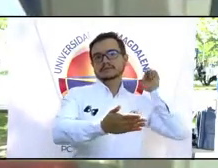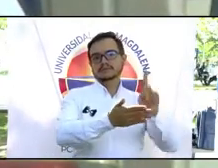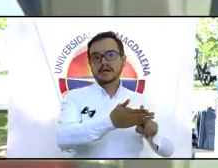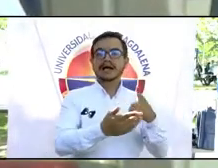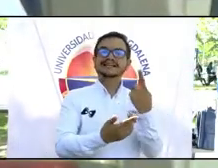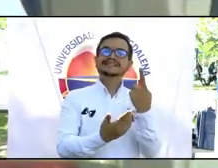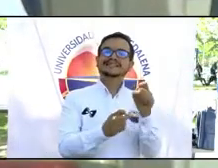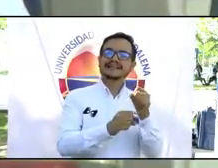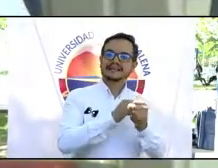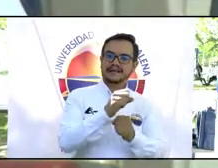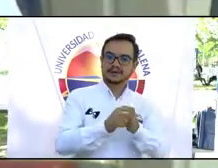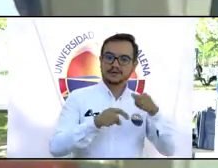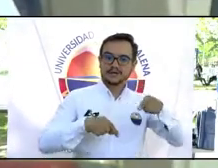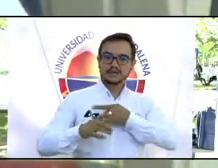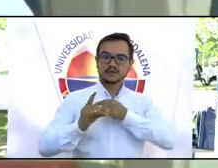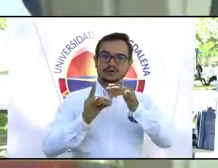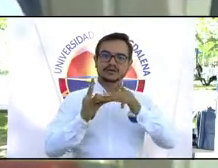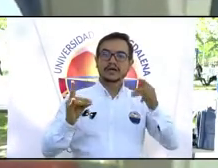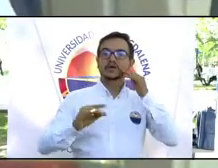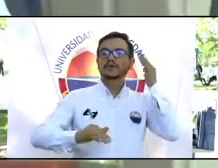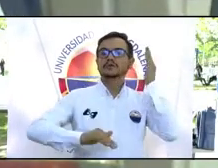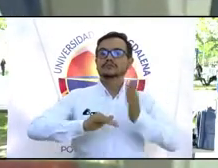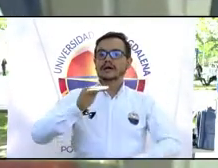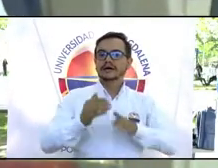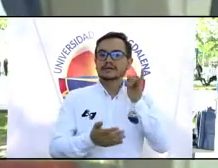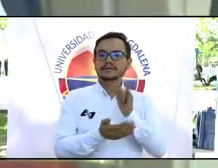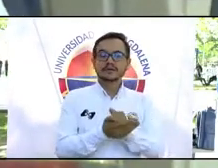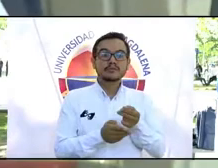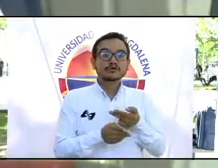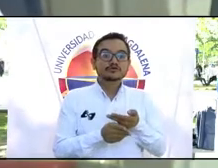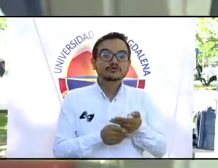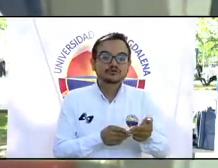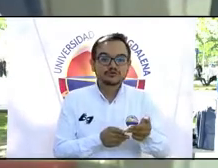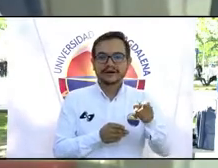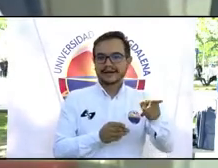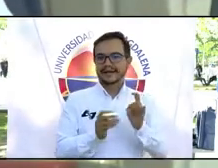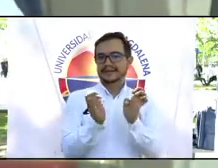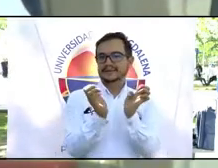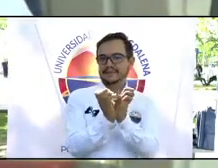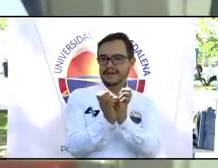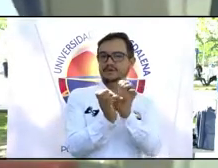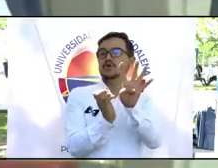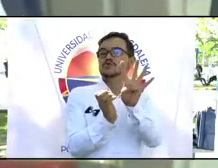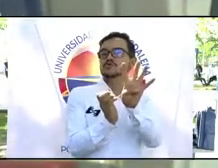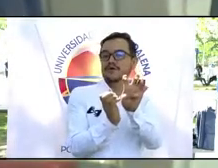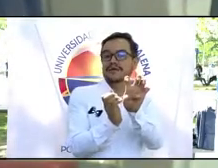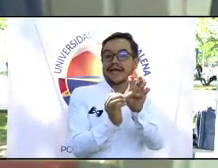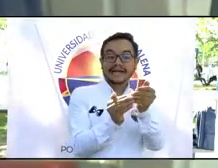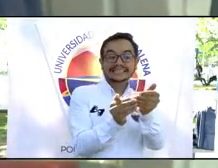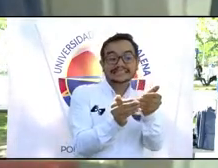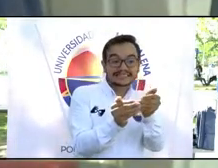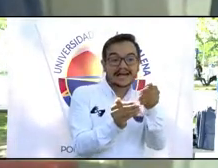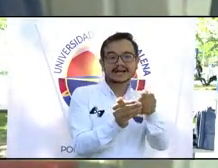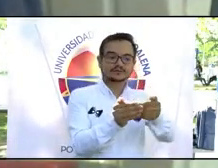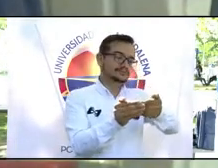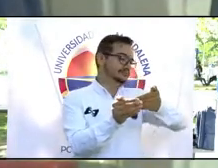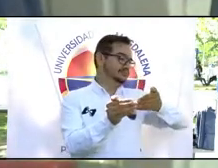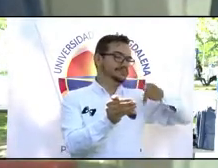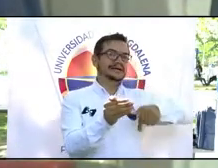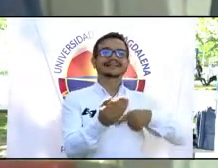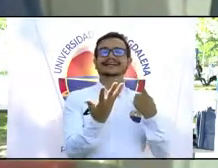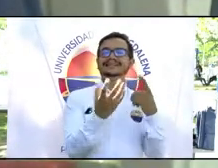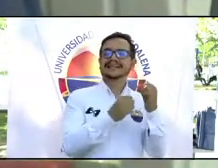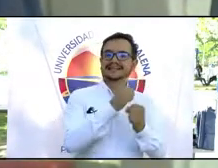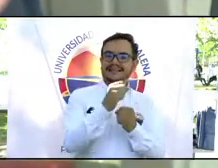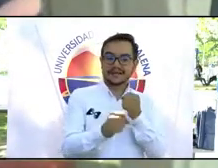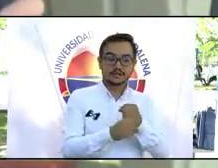años. Hasta mayo 9 del año entrante todavía no hemos llegado a los 61. Y aspiramos este año seguir